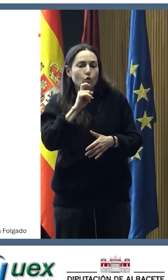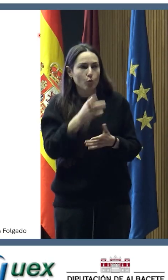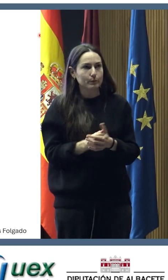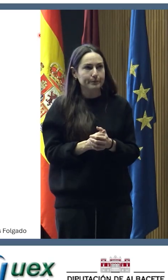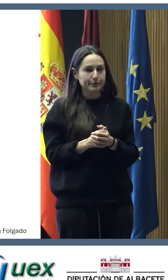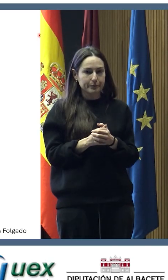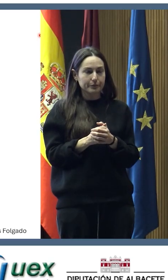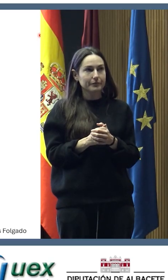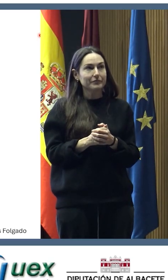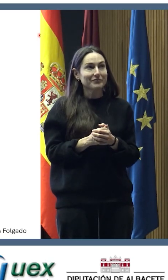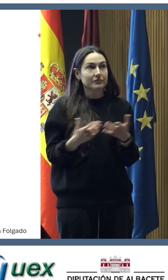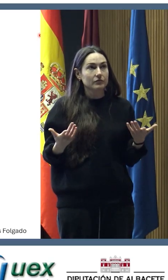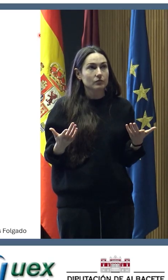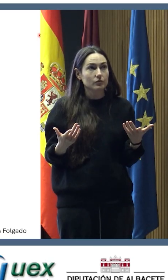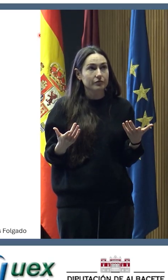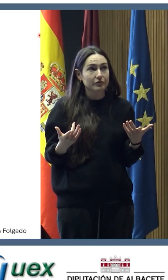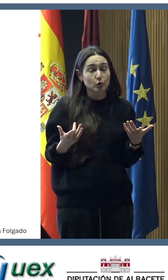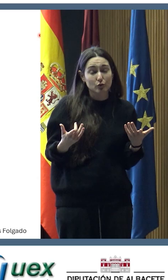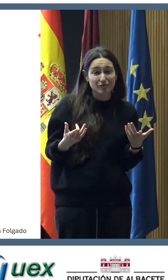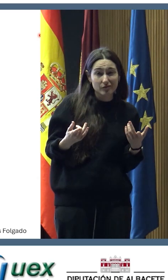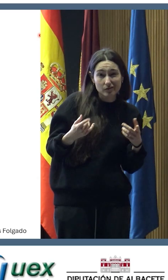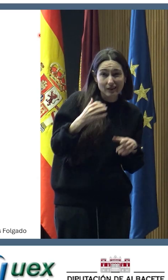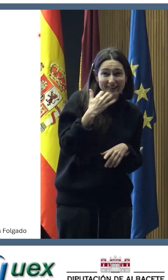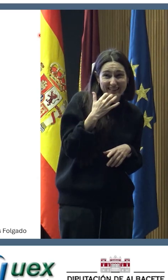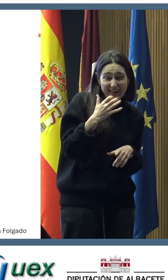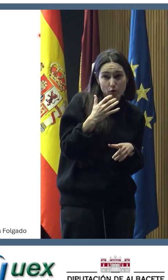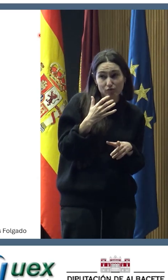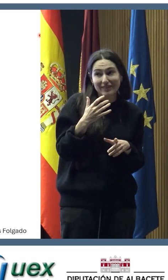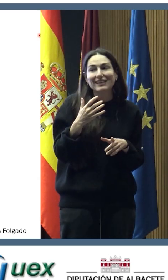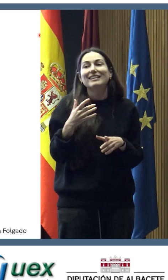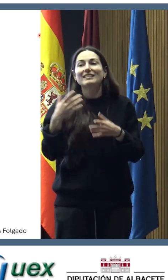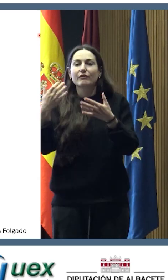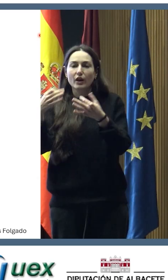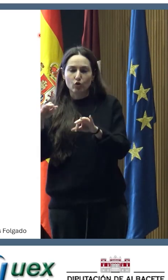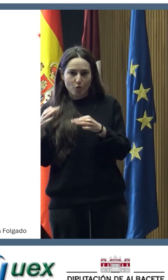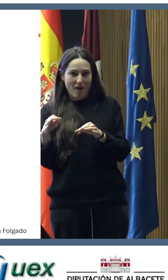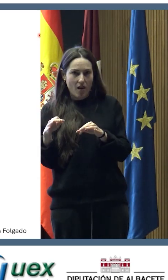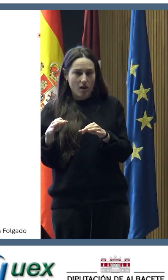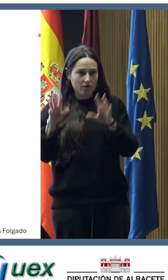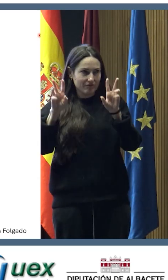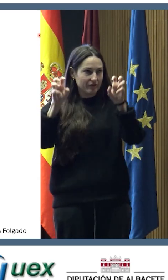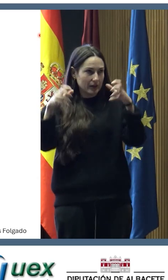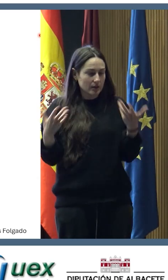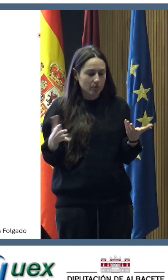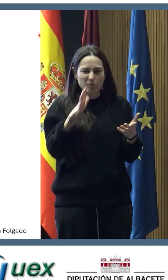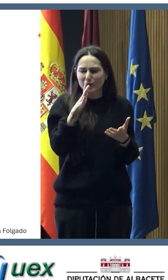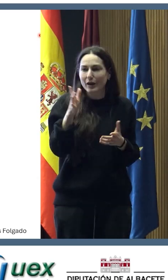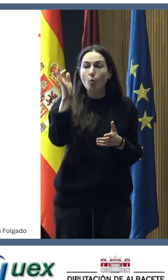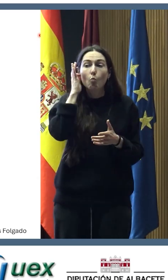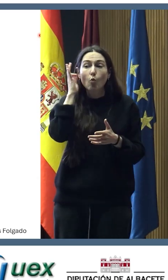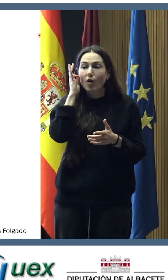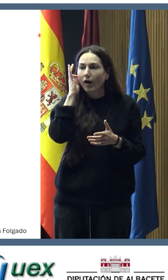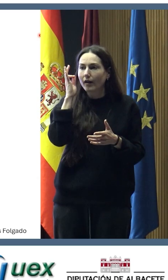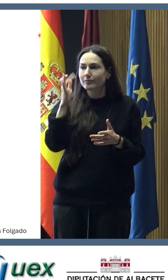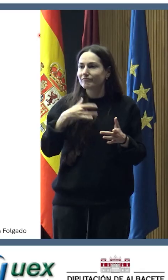cuando lo atípico es lo típico, porque, como os comentaba antes, la mujer no tiene la misma